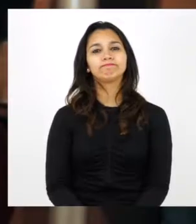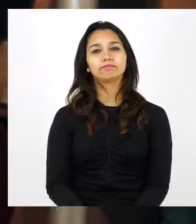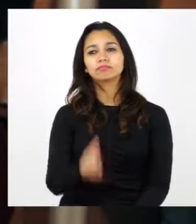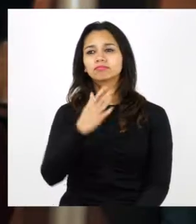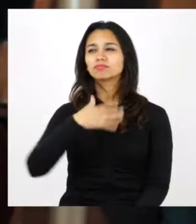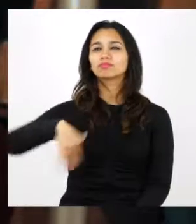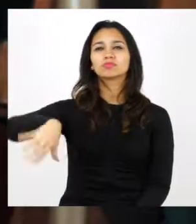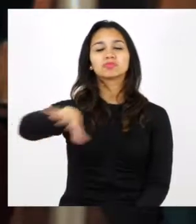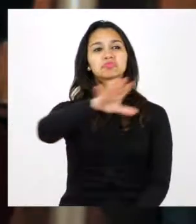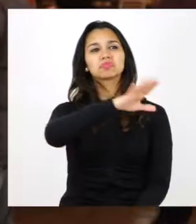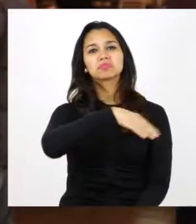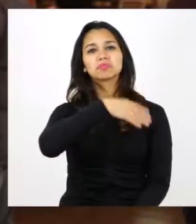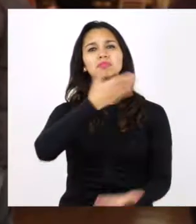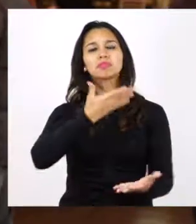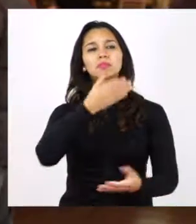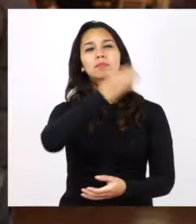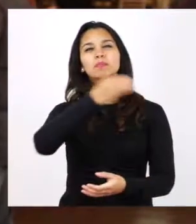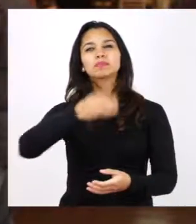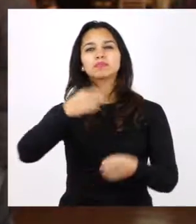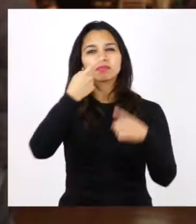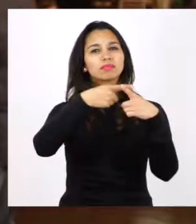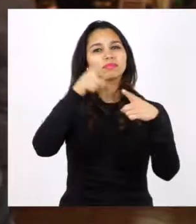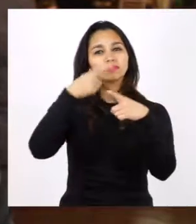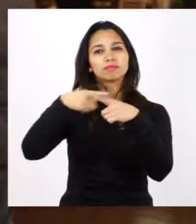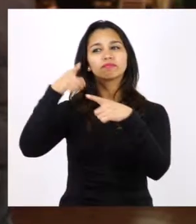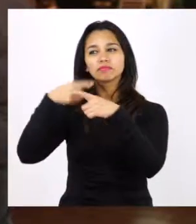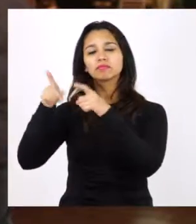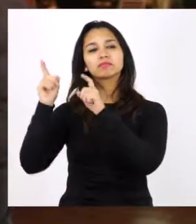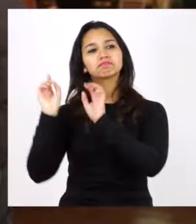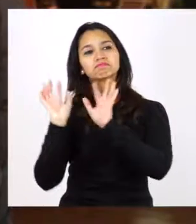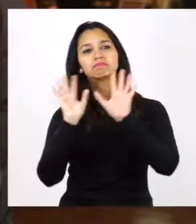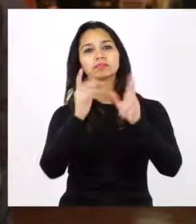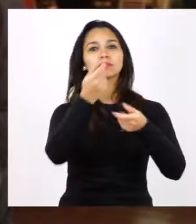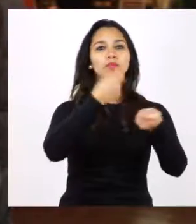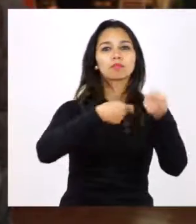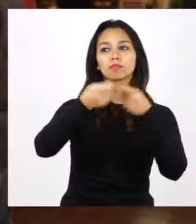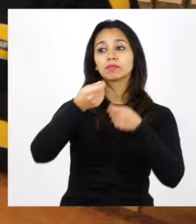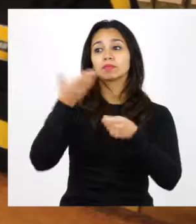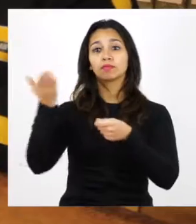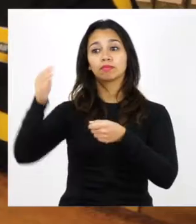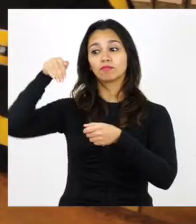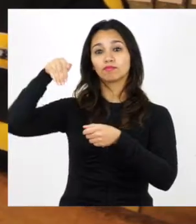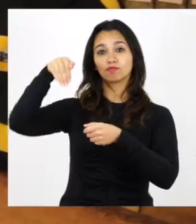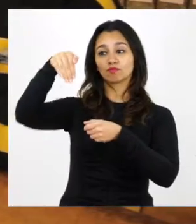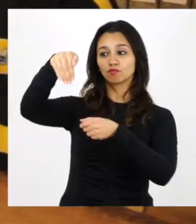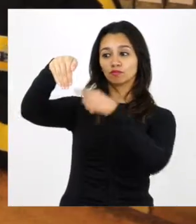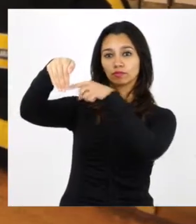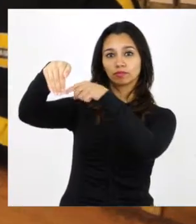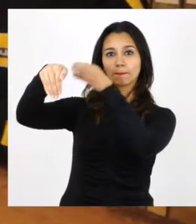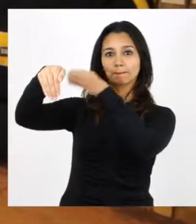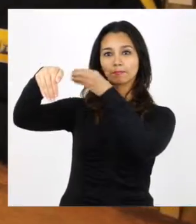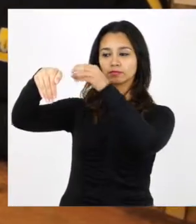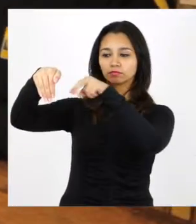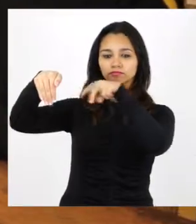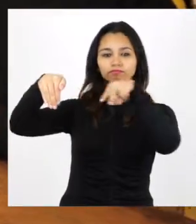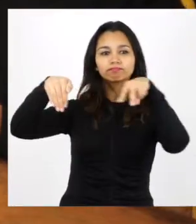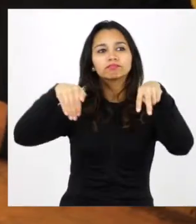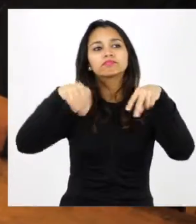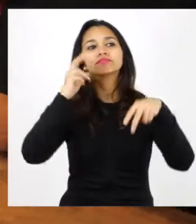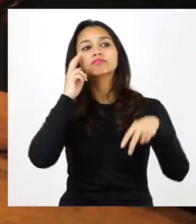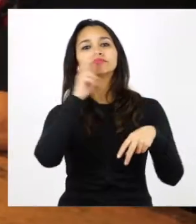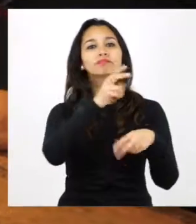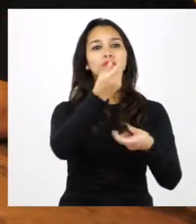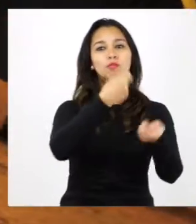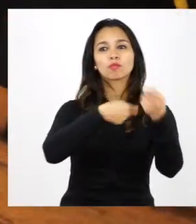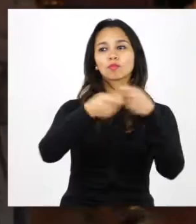En general es muy variada la clientela nuestra, pero es clientela que llega a través de los buses, lo que permite tener una afluencia